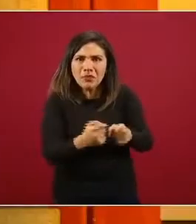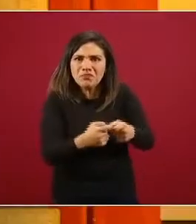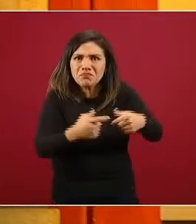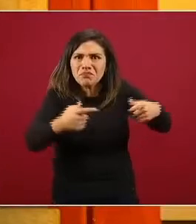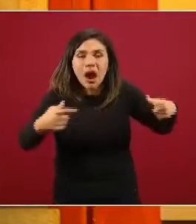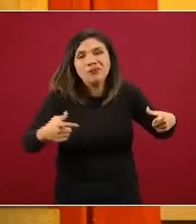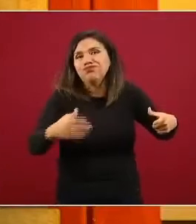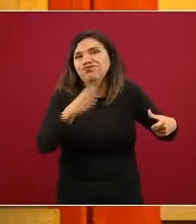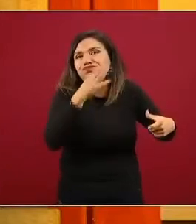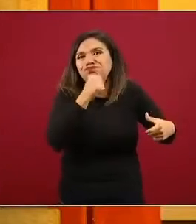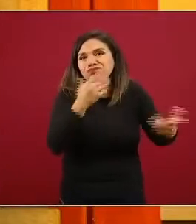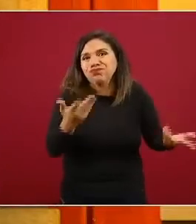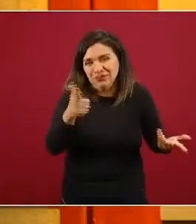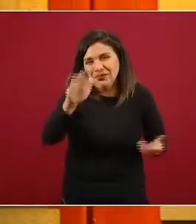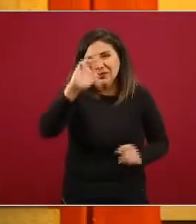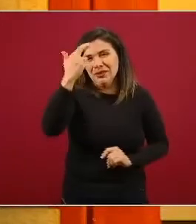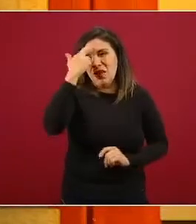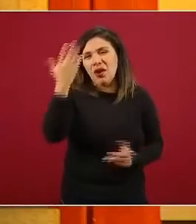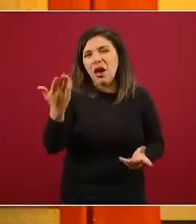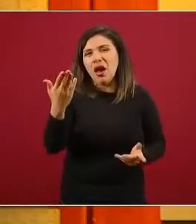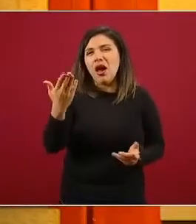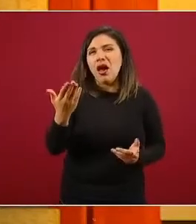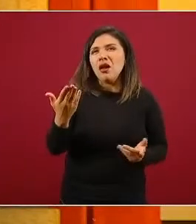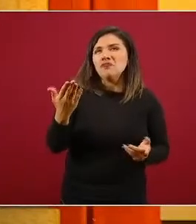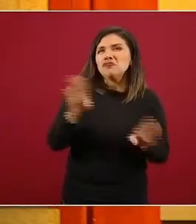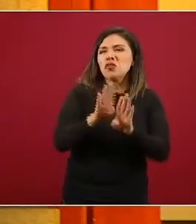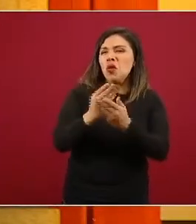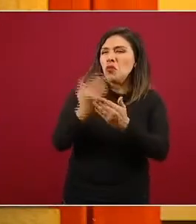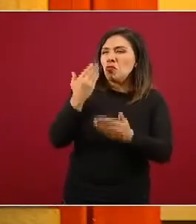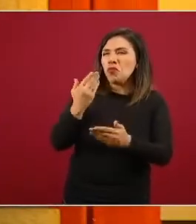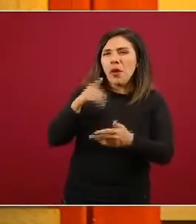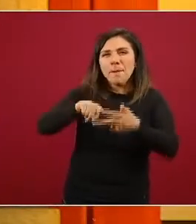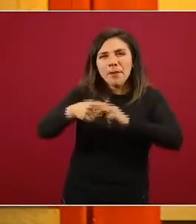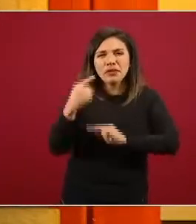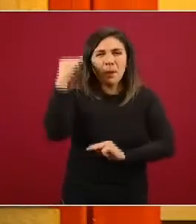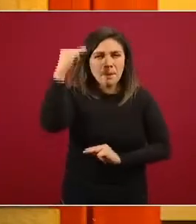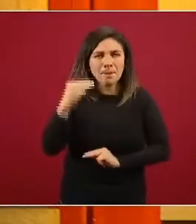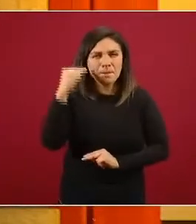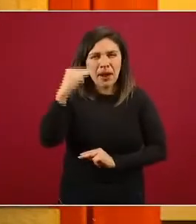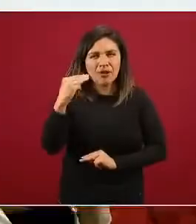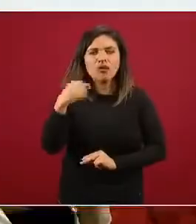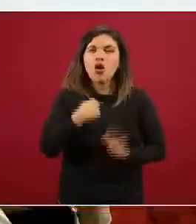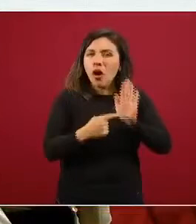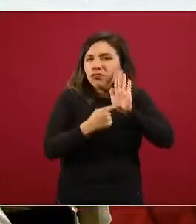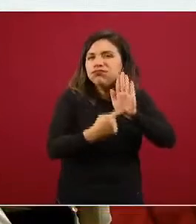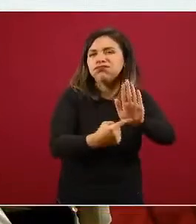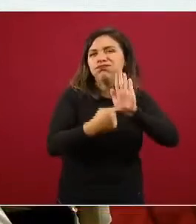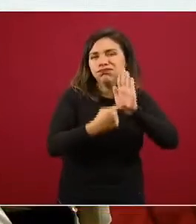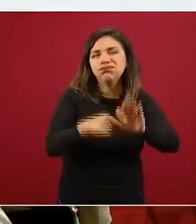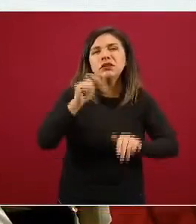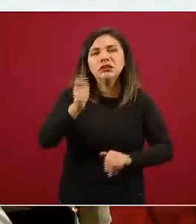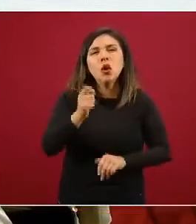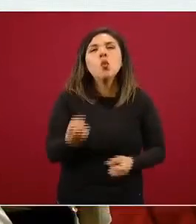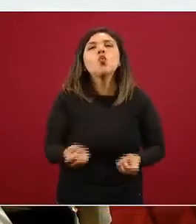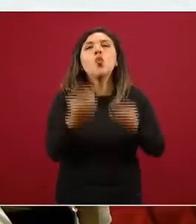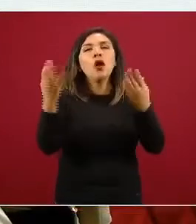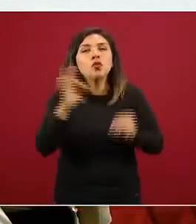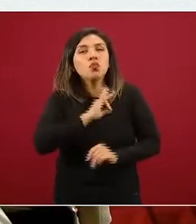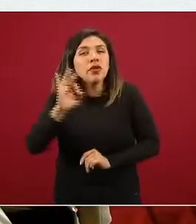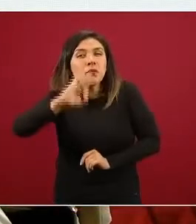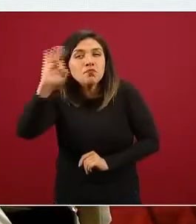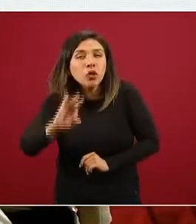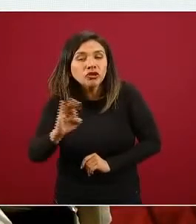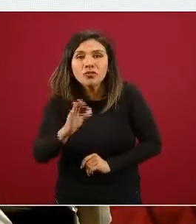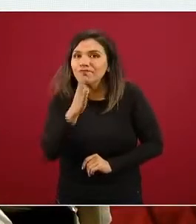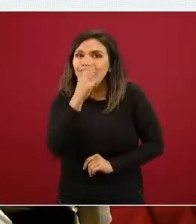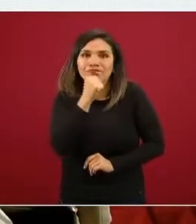ya no se puede hacer. Recordarán aquellos días iniciales en marzo, estuvimos presentando qué porcentaje de casos ya